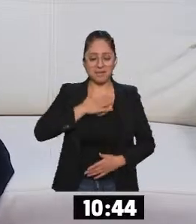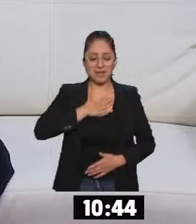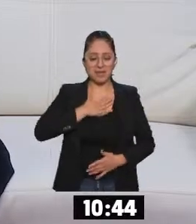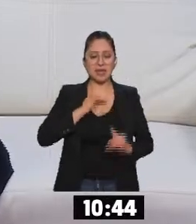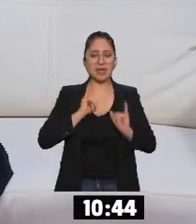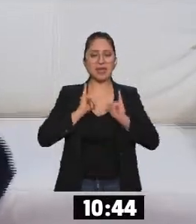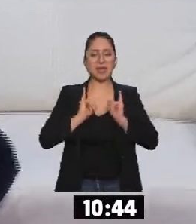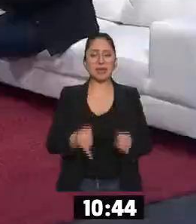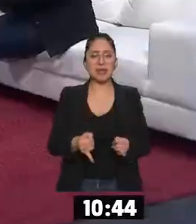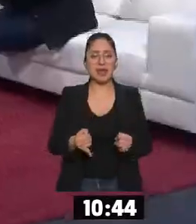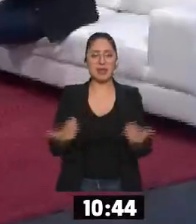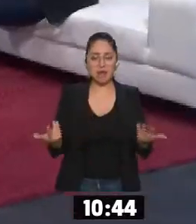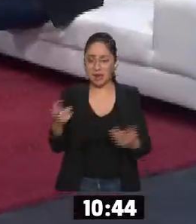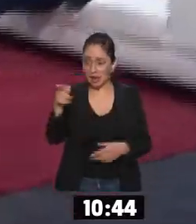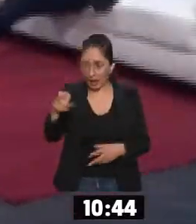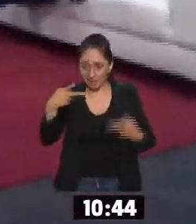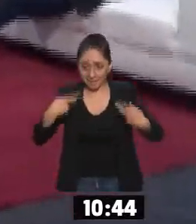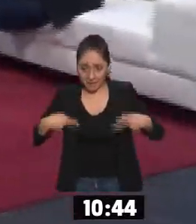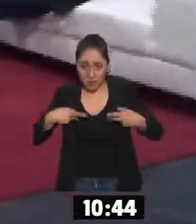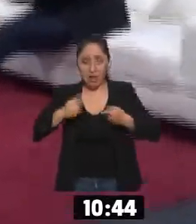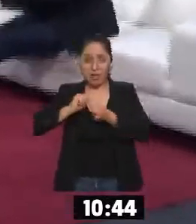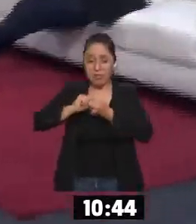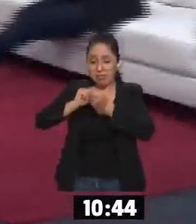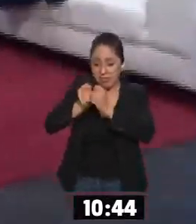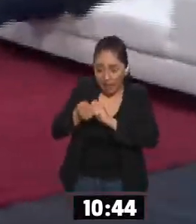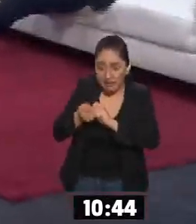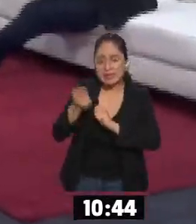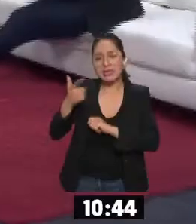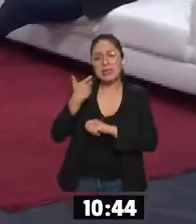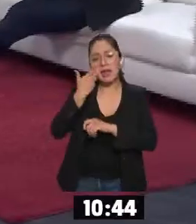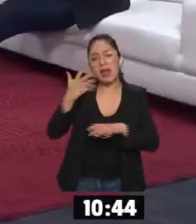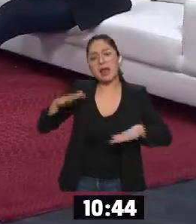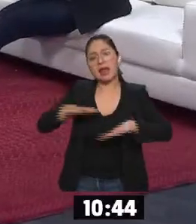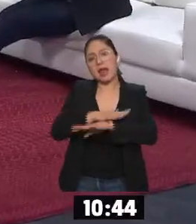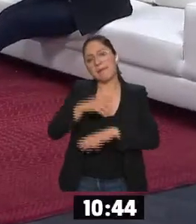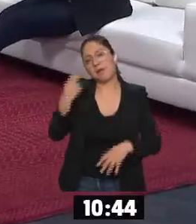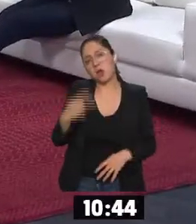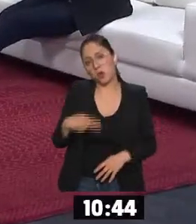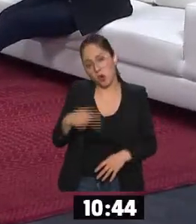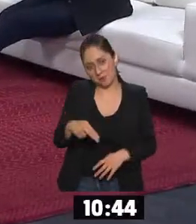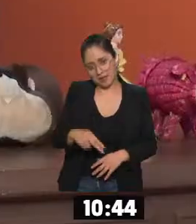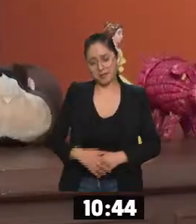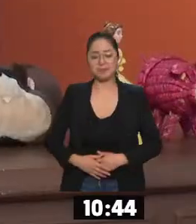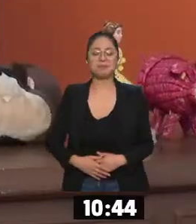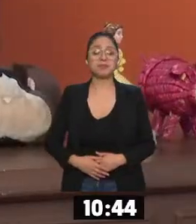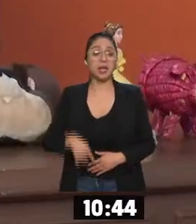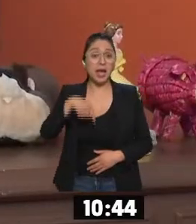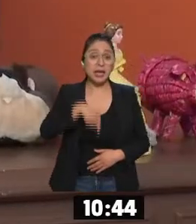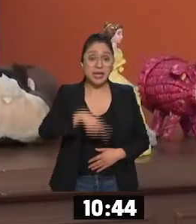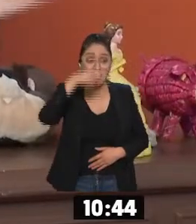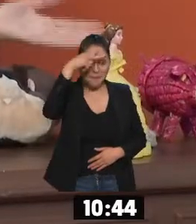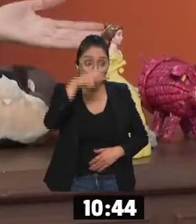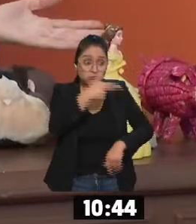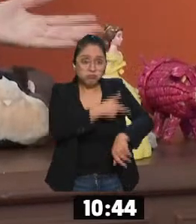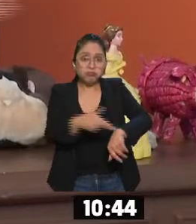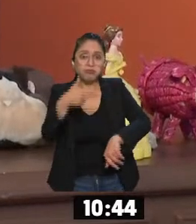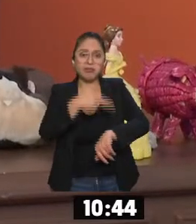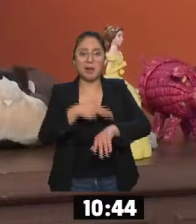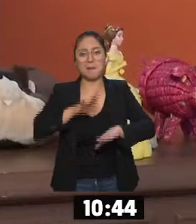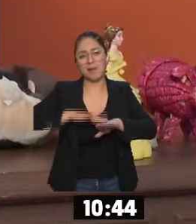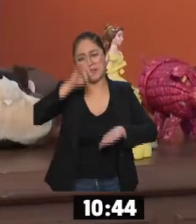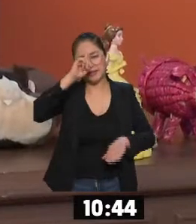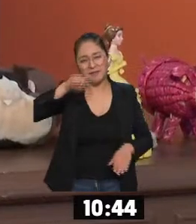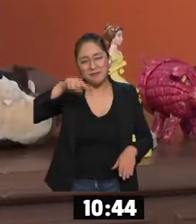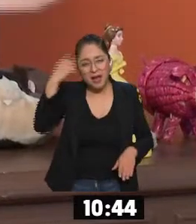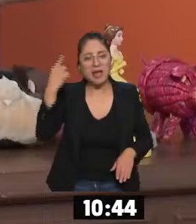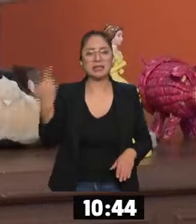que quieren tener un nuevo nombre, y eso se ha aprobado. Bueno, ¿no? aquí ya es mucho más sencillo el papeleo. sí. Pero Claro. ya para que nos lo evitemos desde